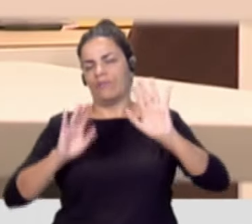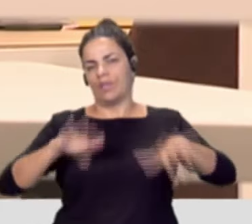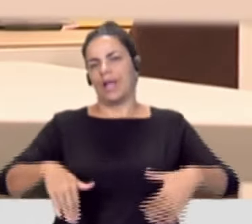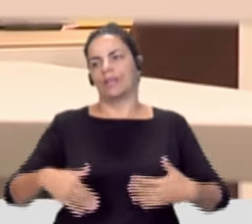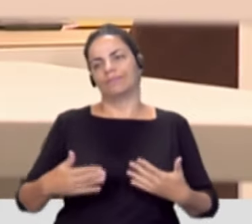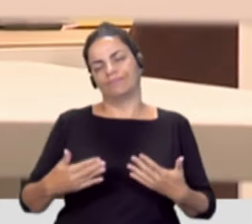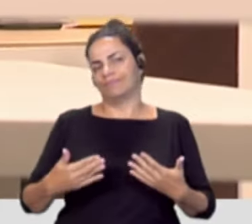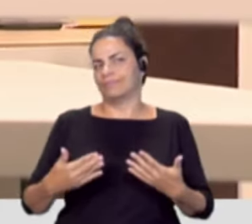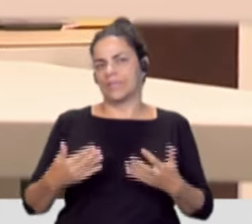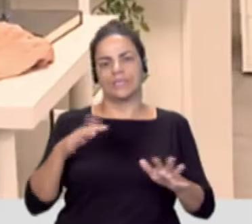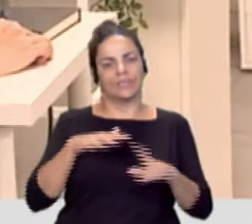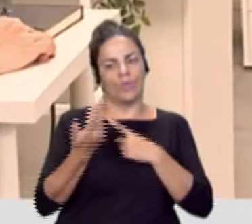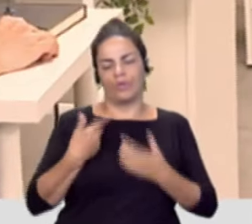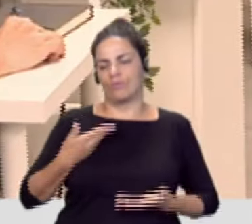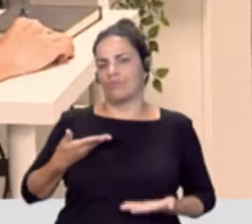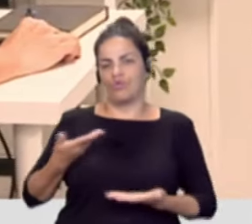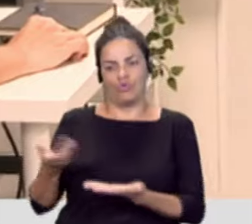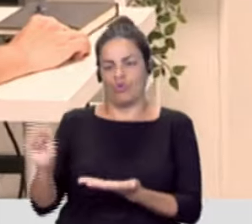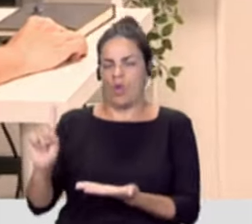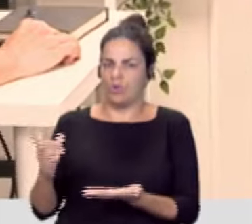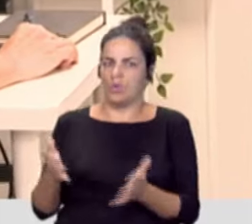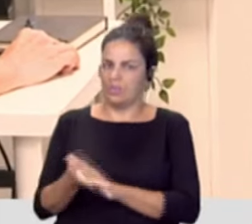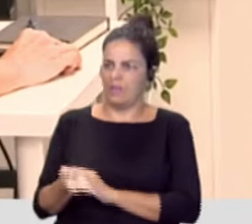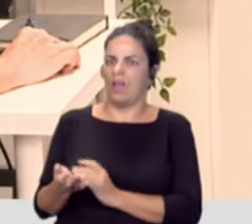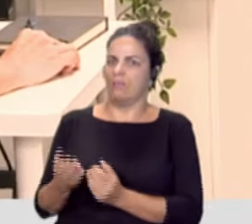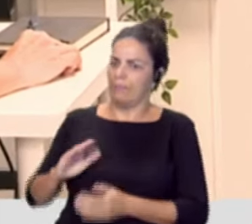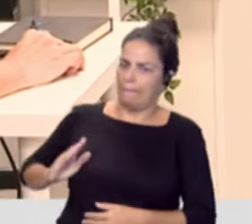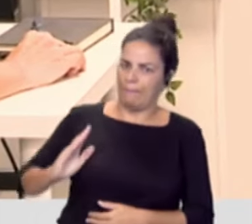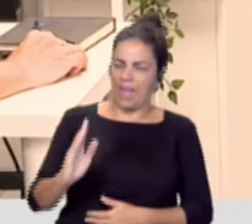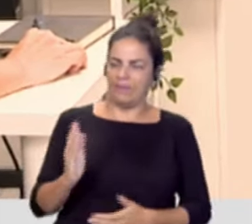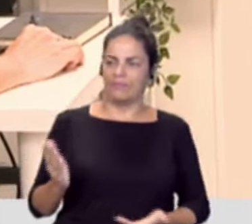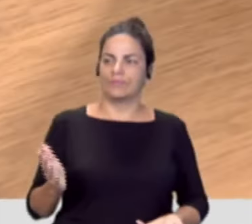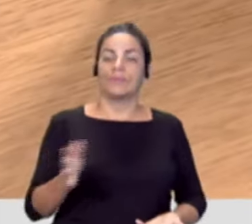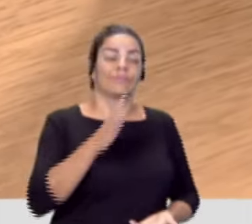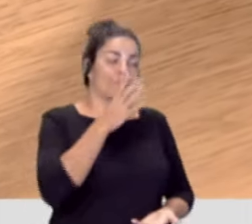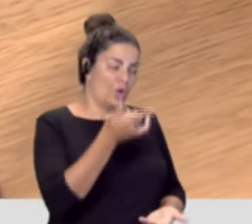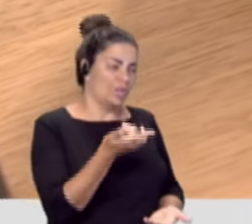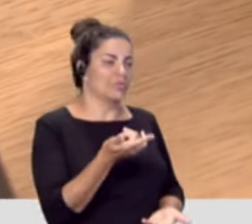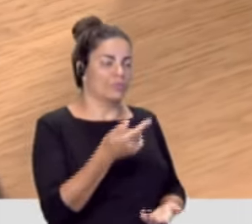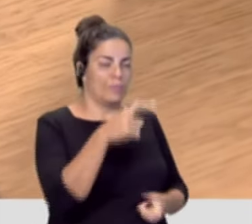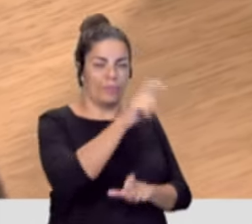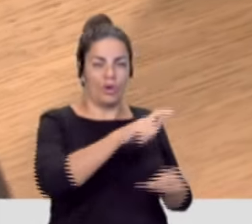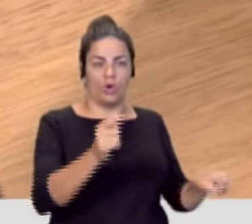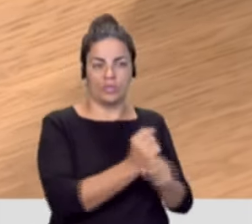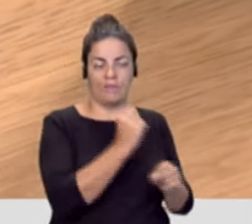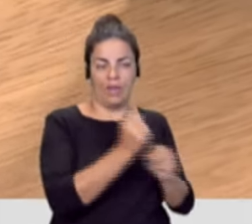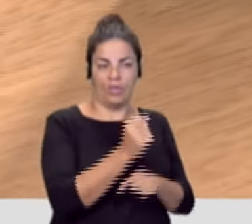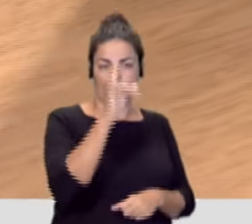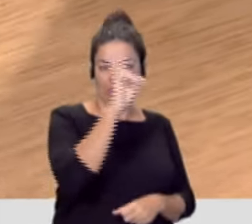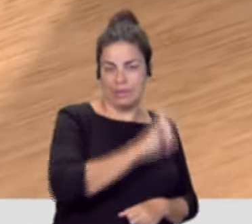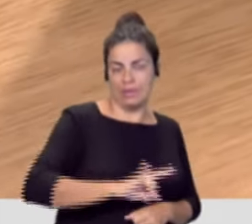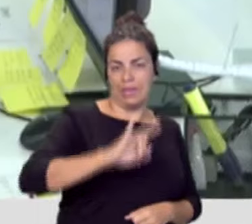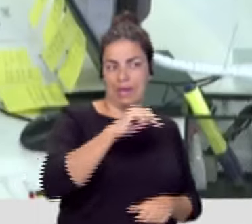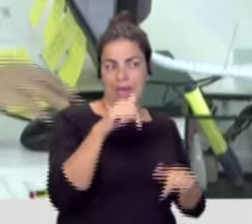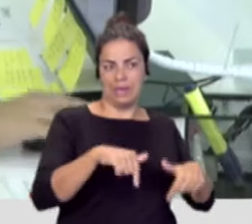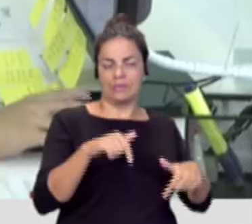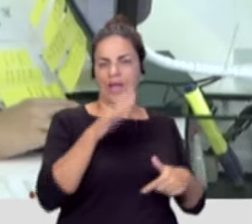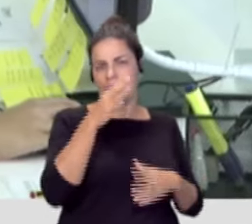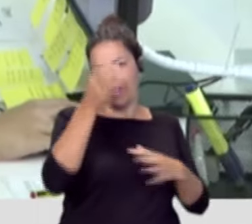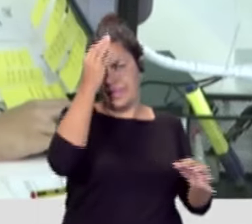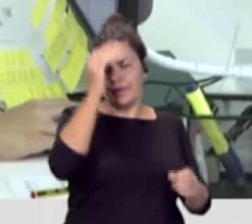no ayudan, sino todo lo contrario. Ya, por eso a lo mejor podrá entender, ¿no?, que los trabajadores en general aquí en Canarias, con esas cifras de